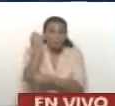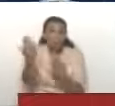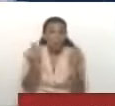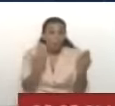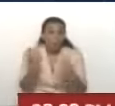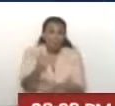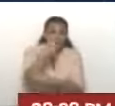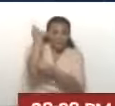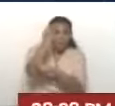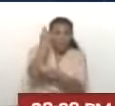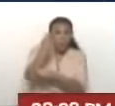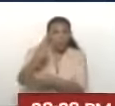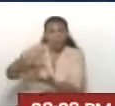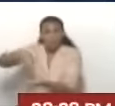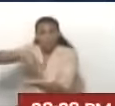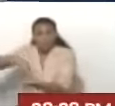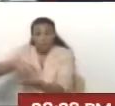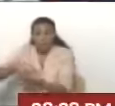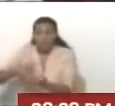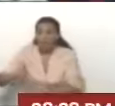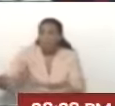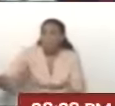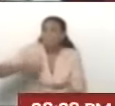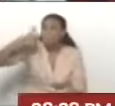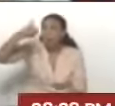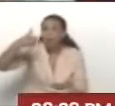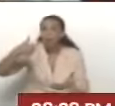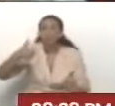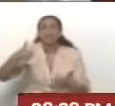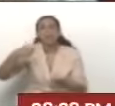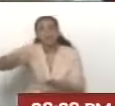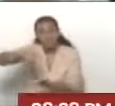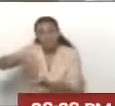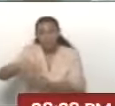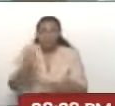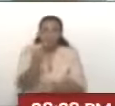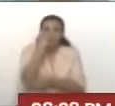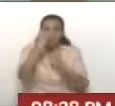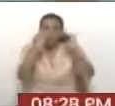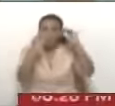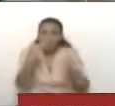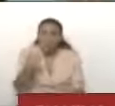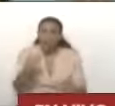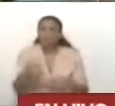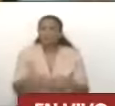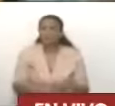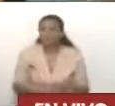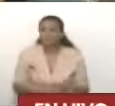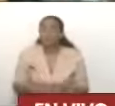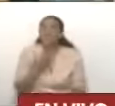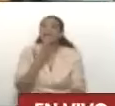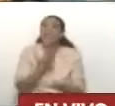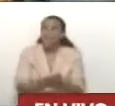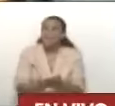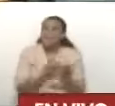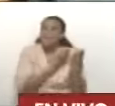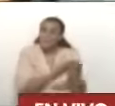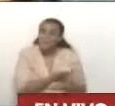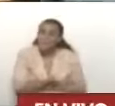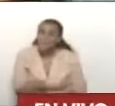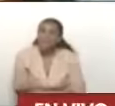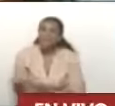Filipe. ¡Filipe! ¡Apure! Filipe lo puede decir. Bueno, muchas gracias por la